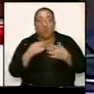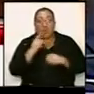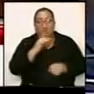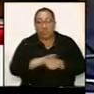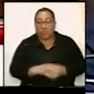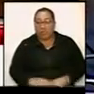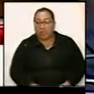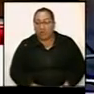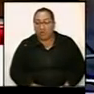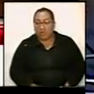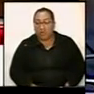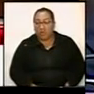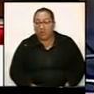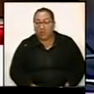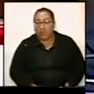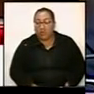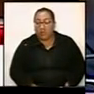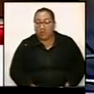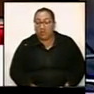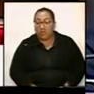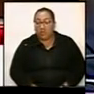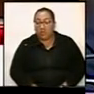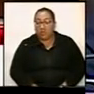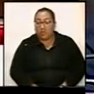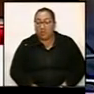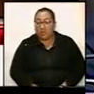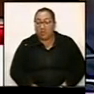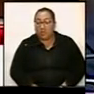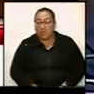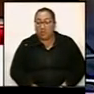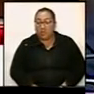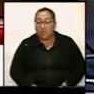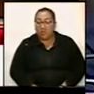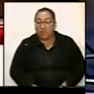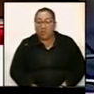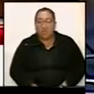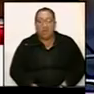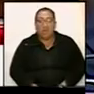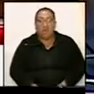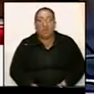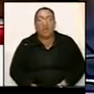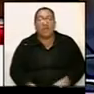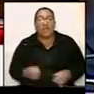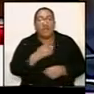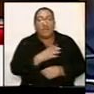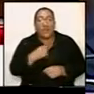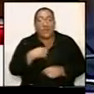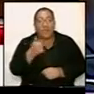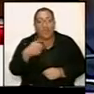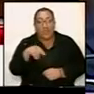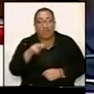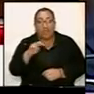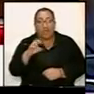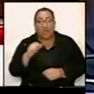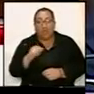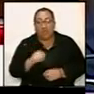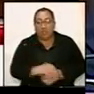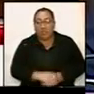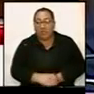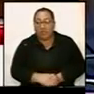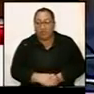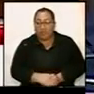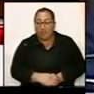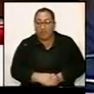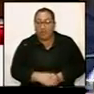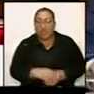cumpla. Este es un gobierno anémico, colegas parlamentarios. ¿Y por qué es un gobierno anémico?